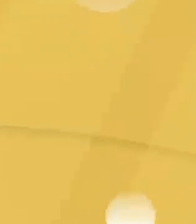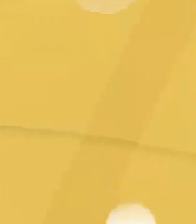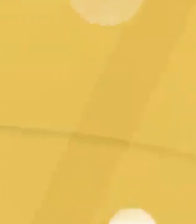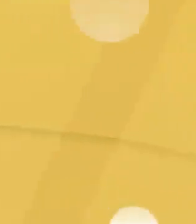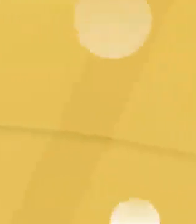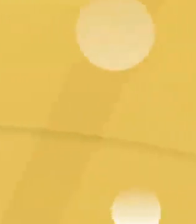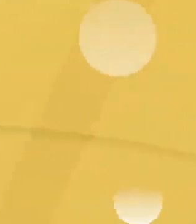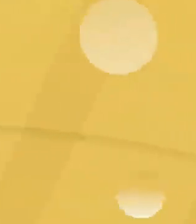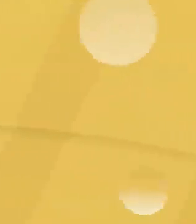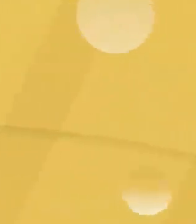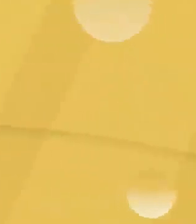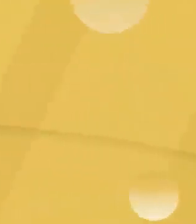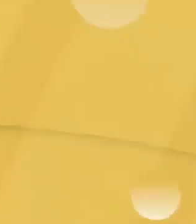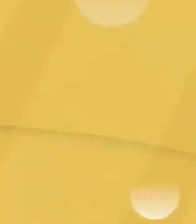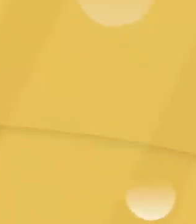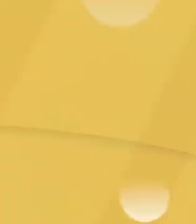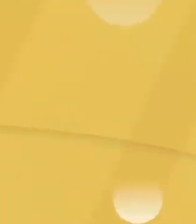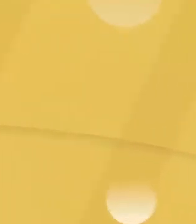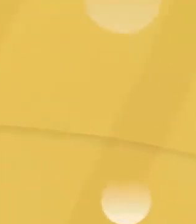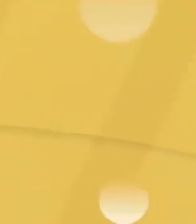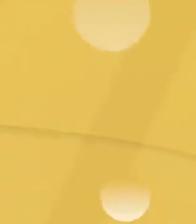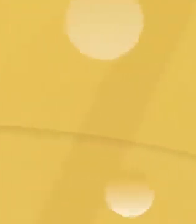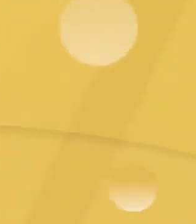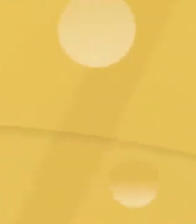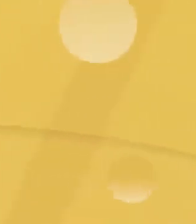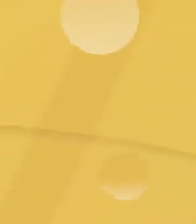de desclavarse?